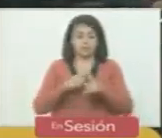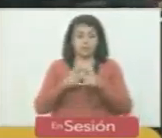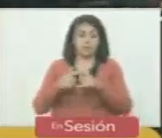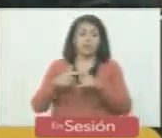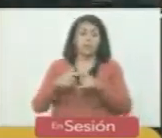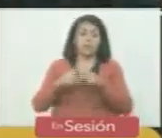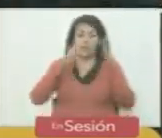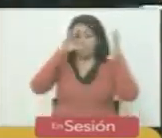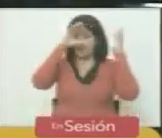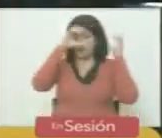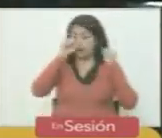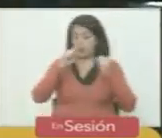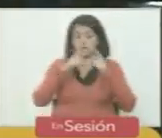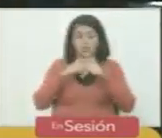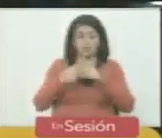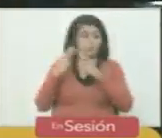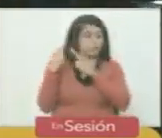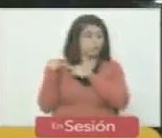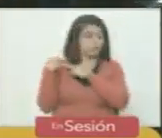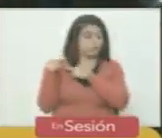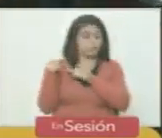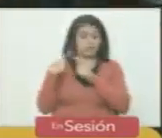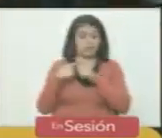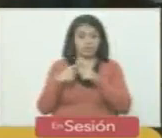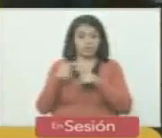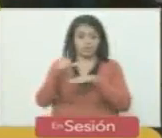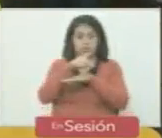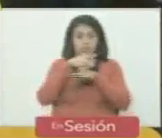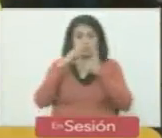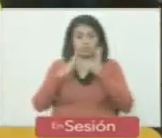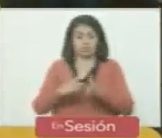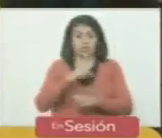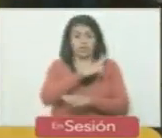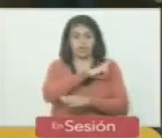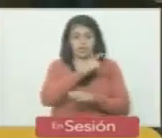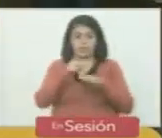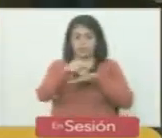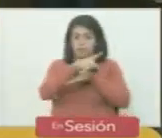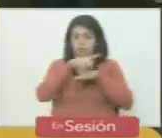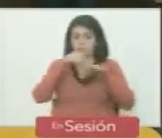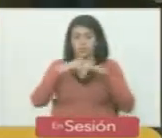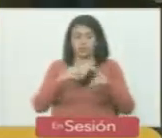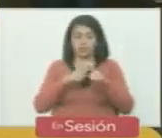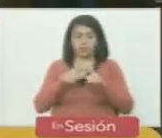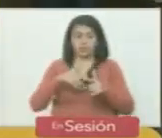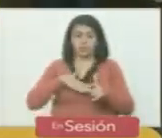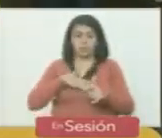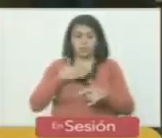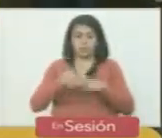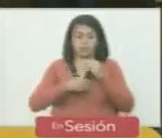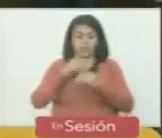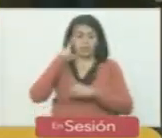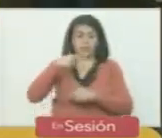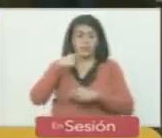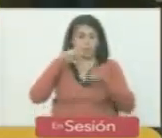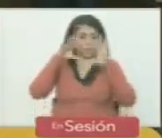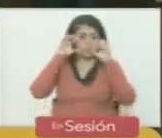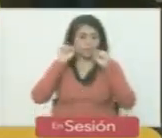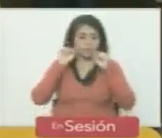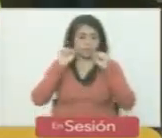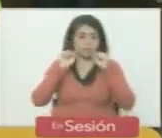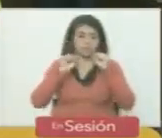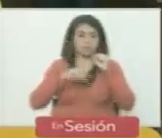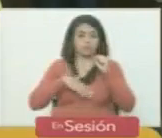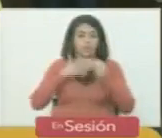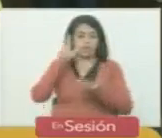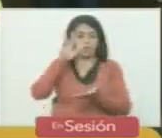los embajadores, con los representantes de los gobiernos y con los jefes de gobierno, para que pudiesen también entender, para